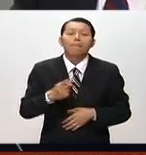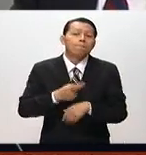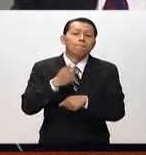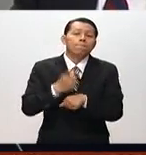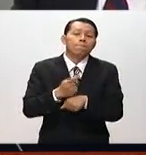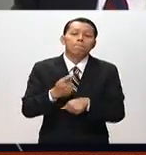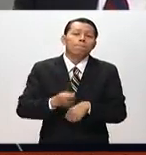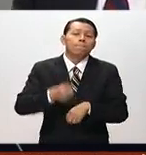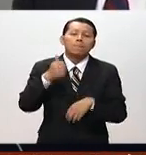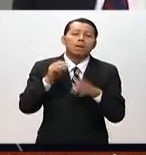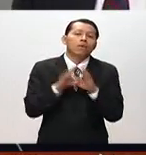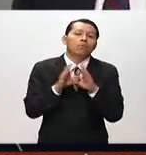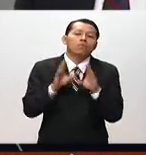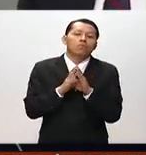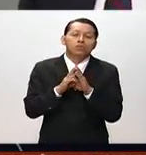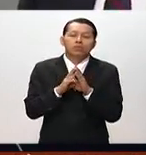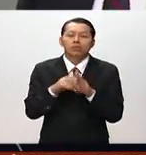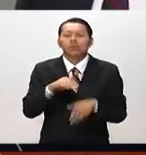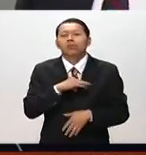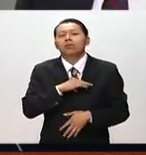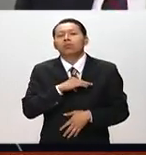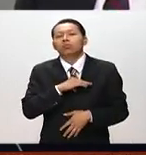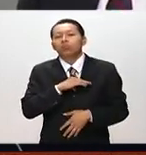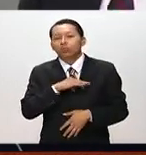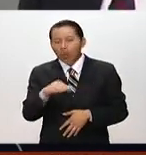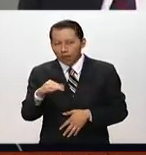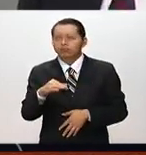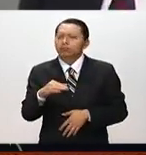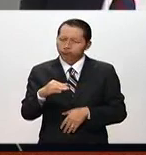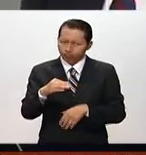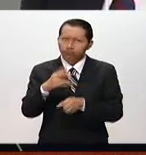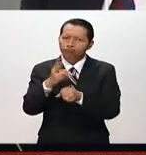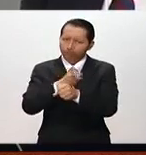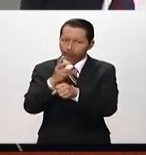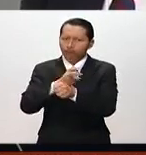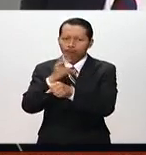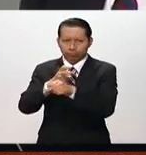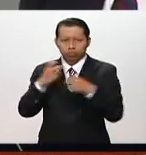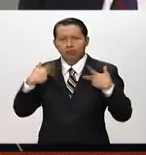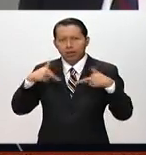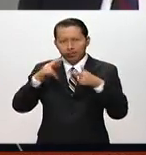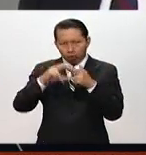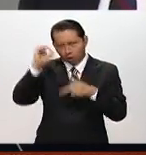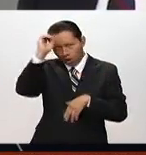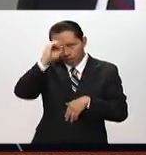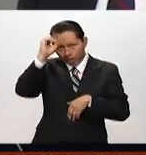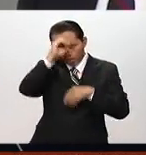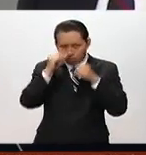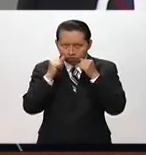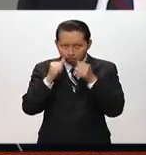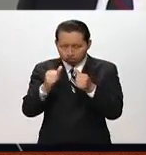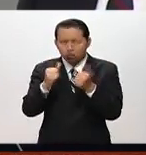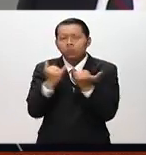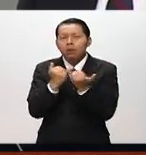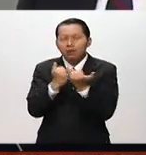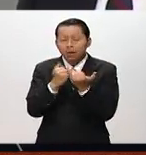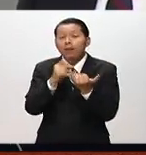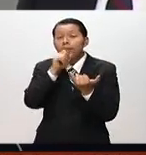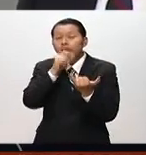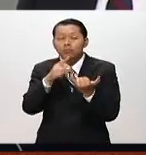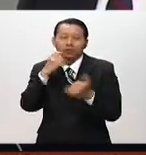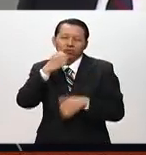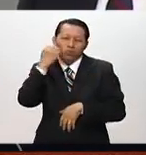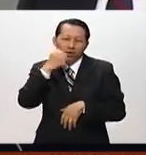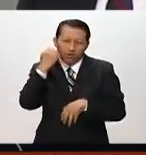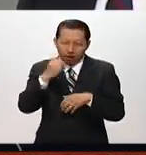también será consultado y escucharemos su opinión de los maestros y de las escuelas del país. Ahora que